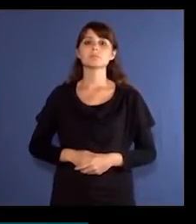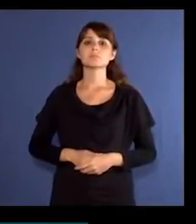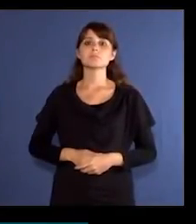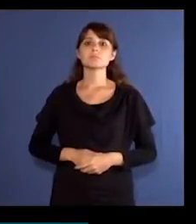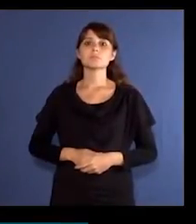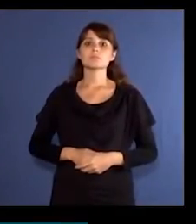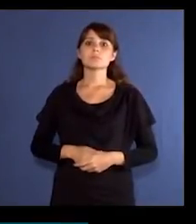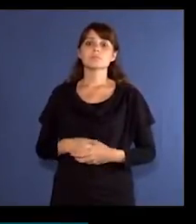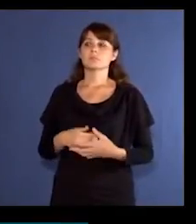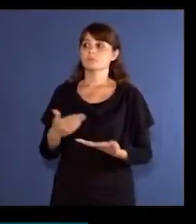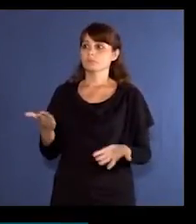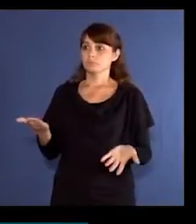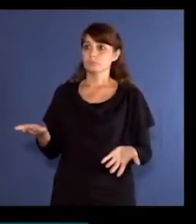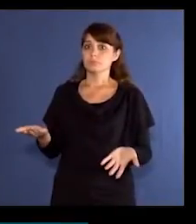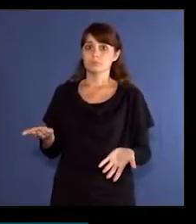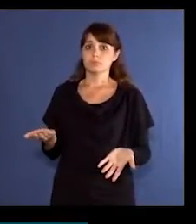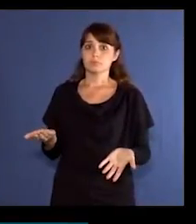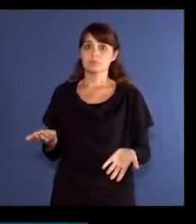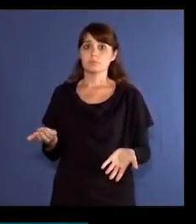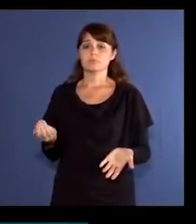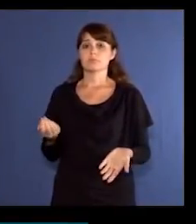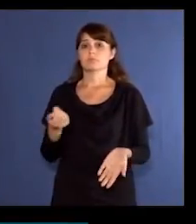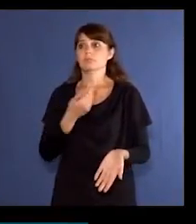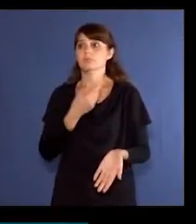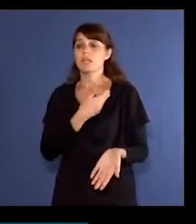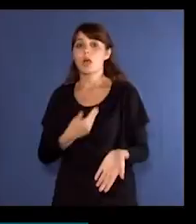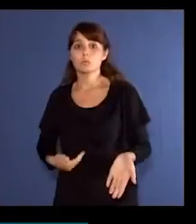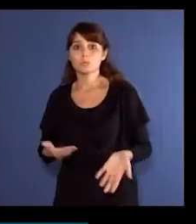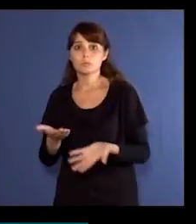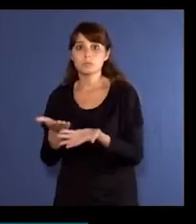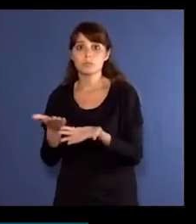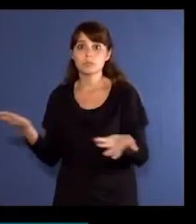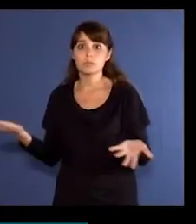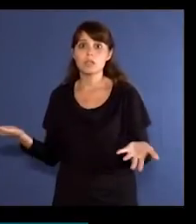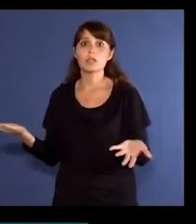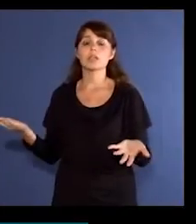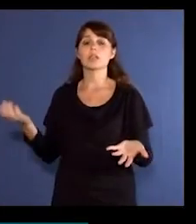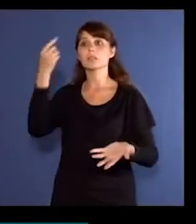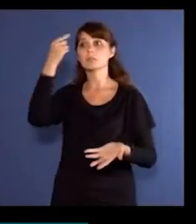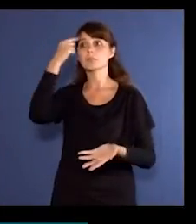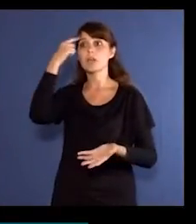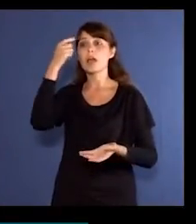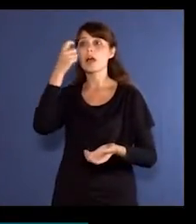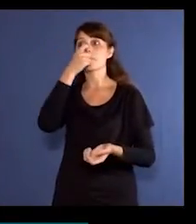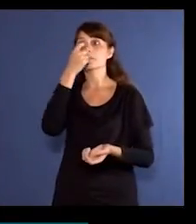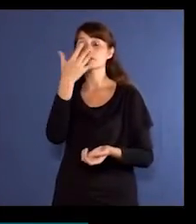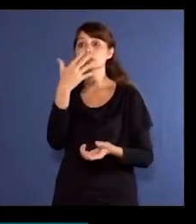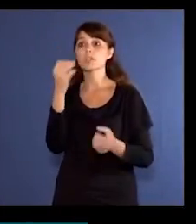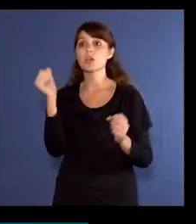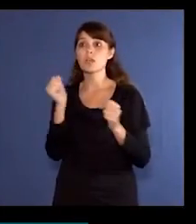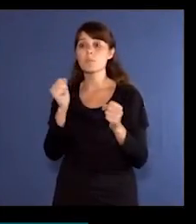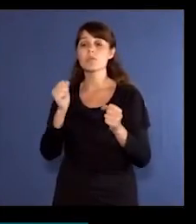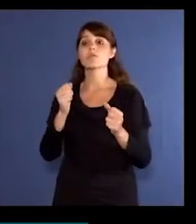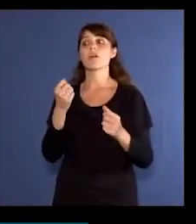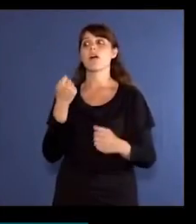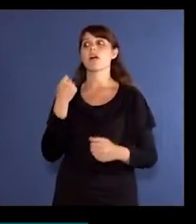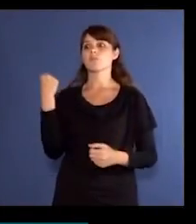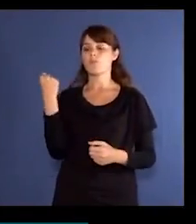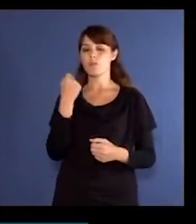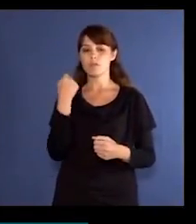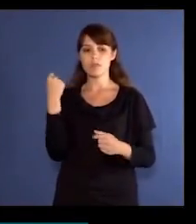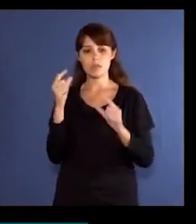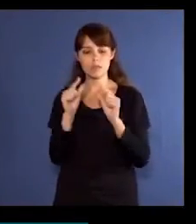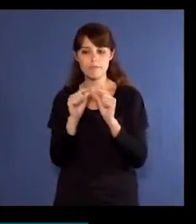autoridades de la Cámara no han dispuesto un festejo patriótico en vísperas del 25 de mayo. Se ve